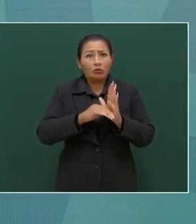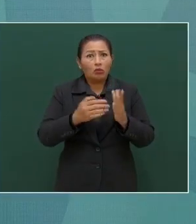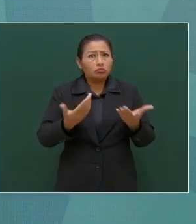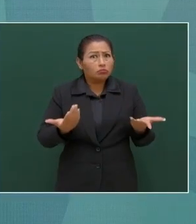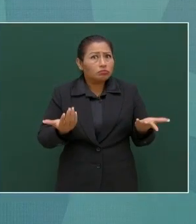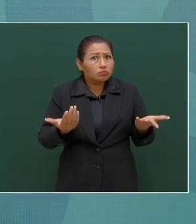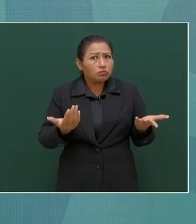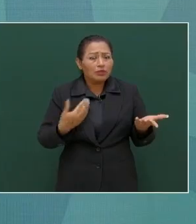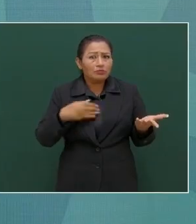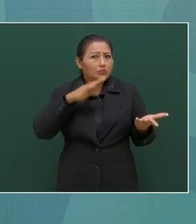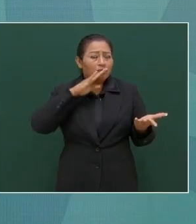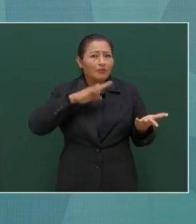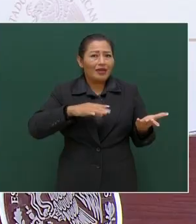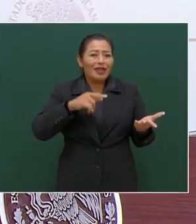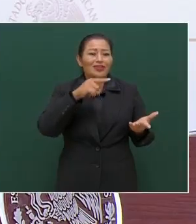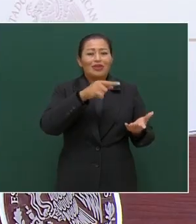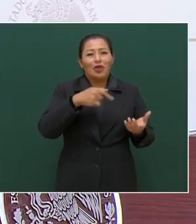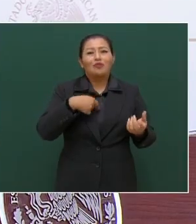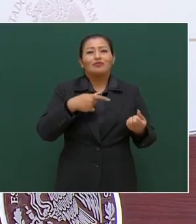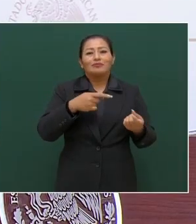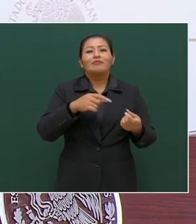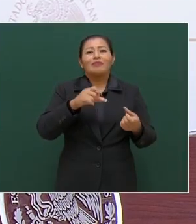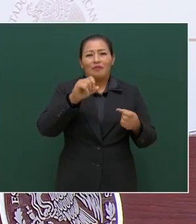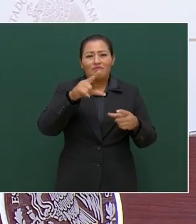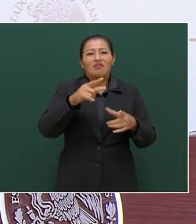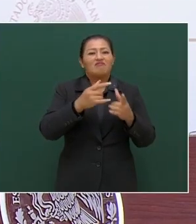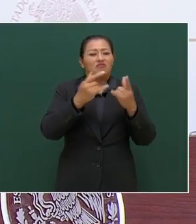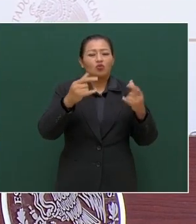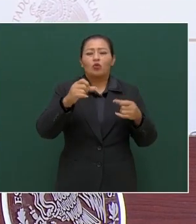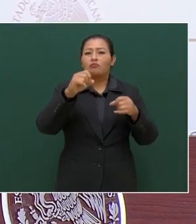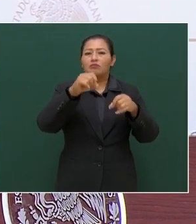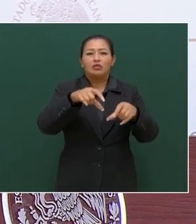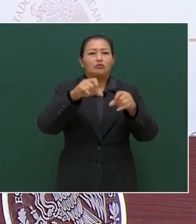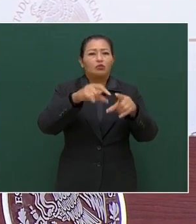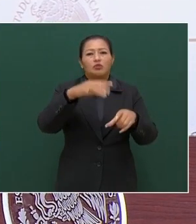Y todavía se dan estos casos.